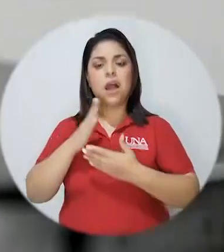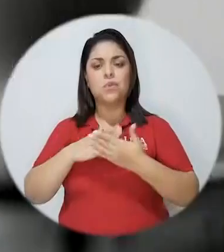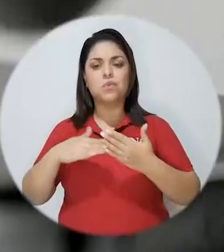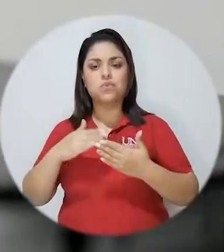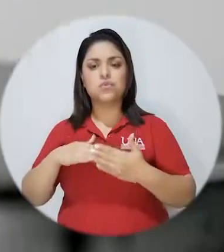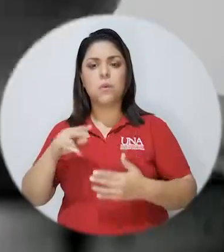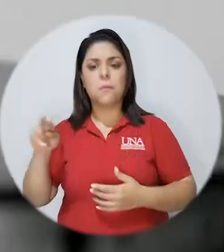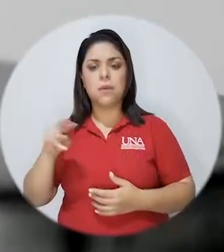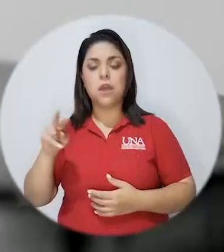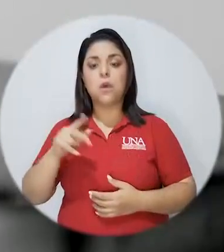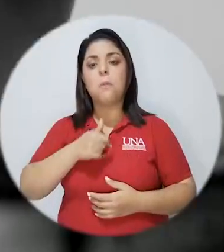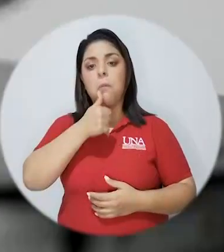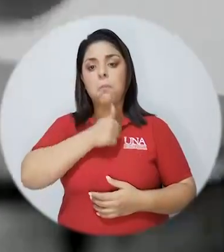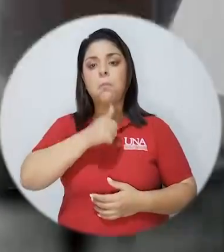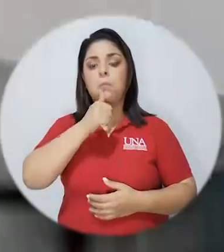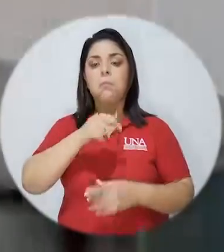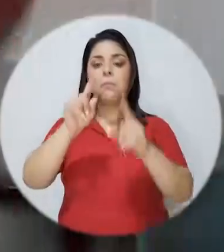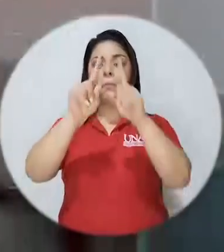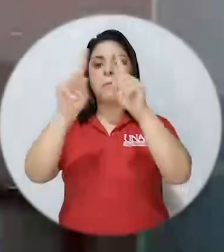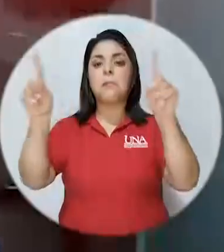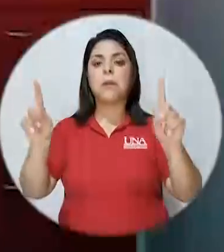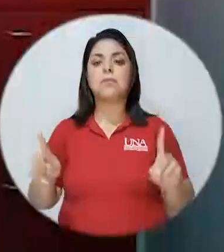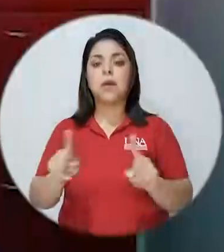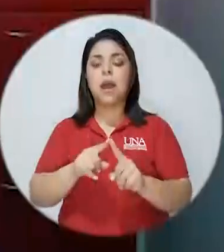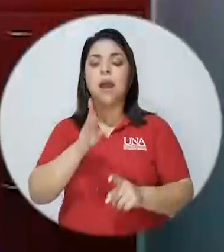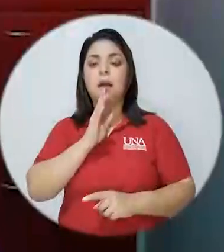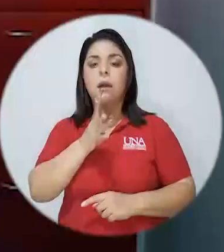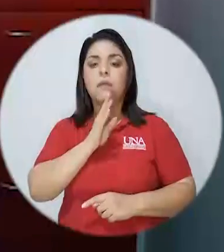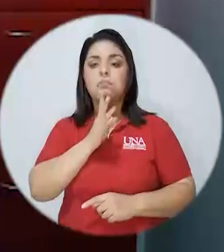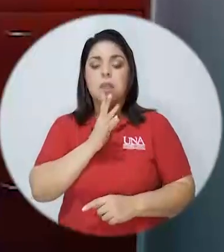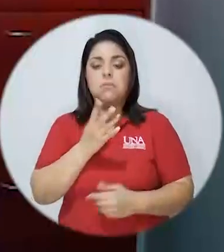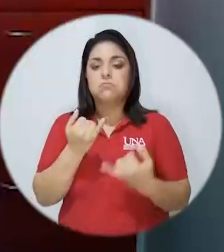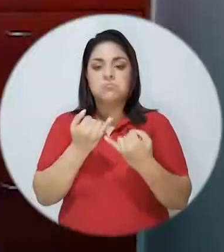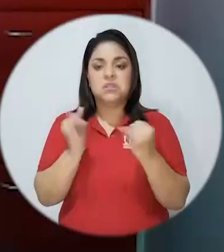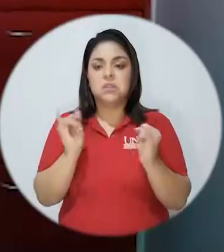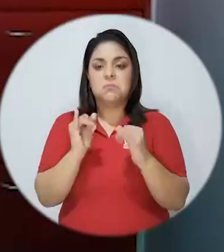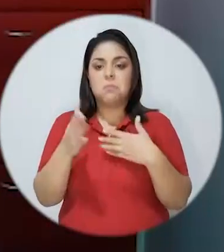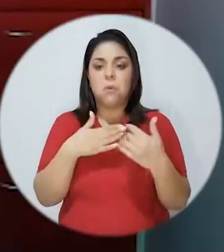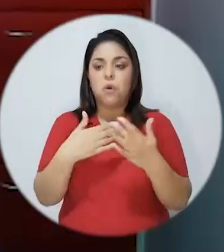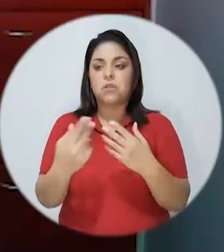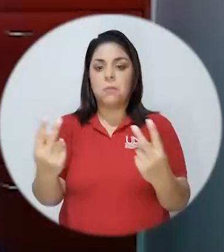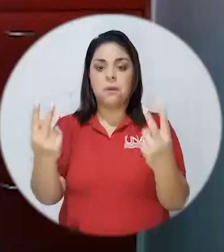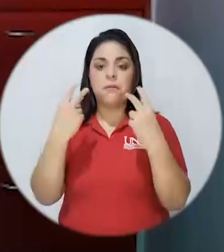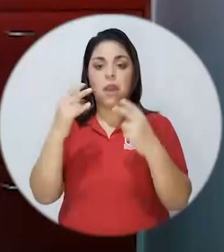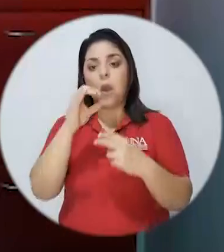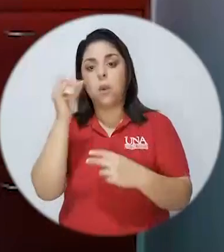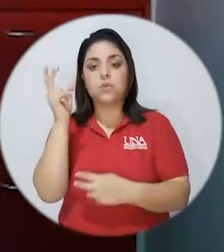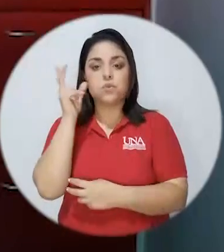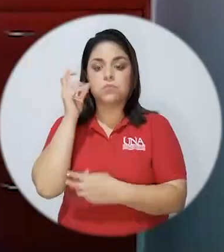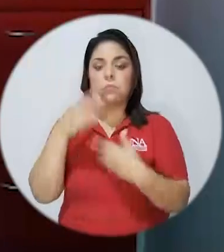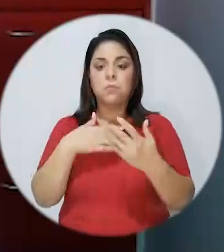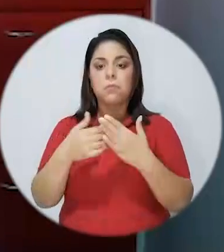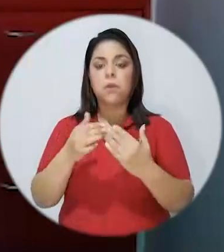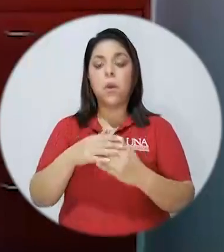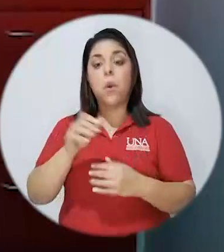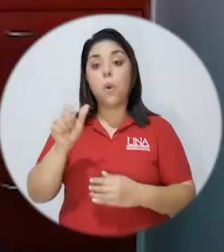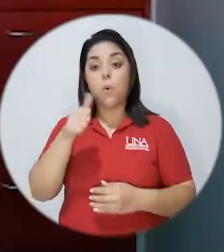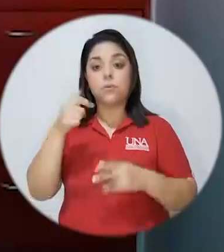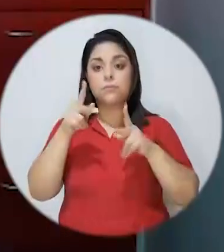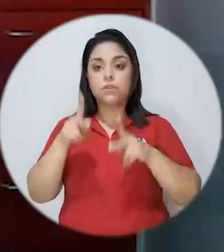que pueden tolerar hablar en una pantalla sin tener retroalimentación. Pero hay otros que la verdad que